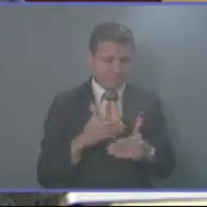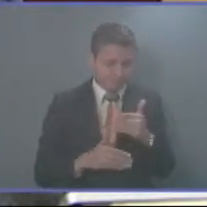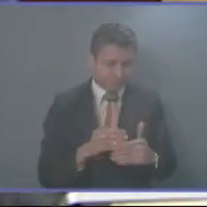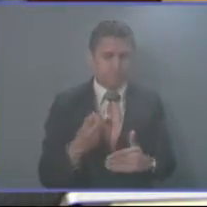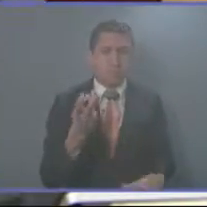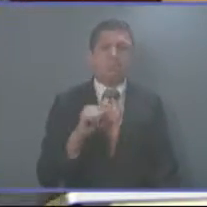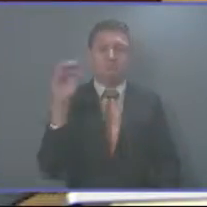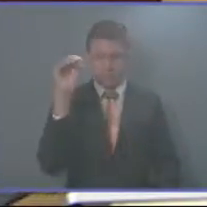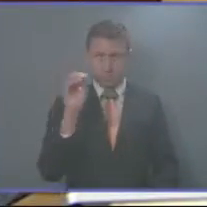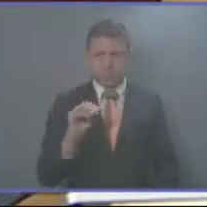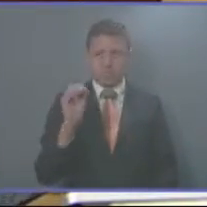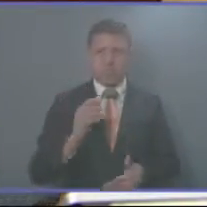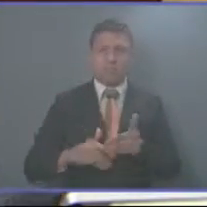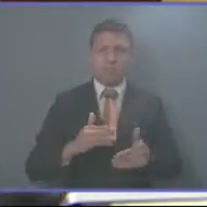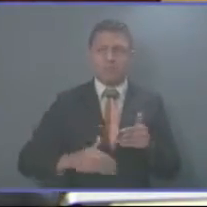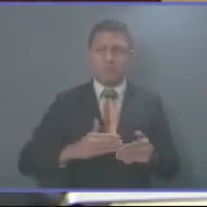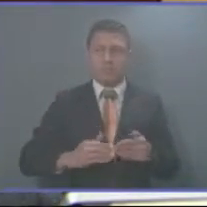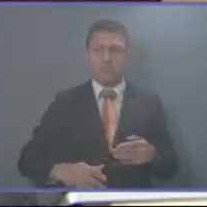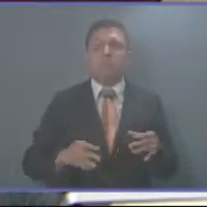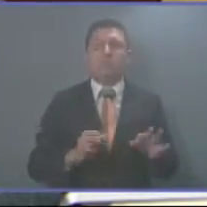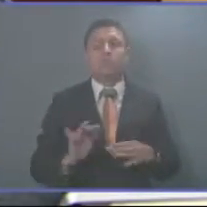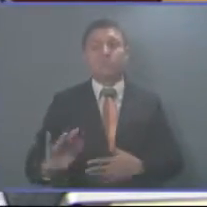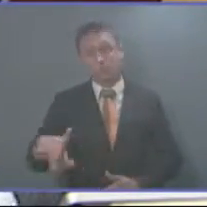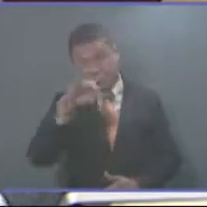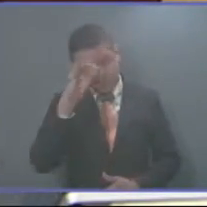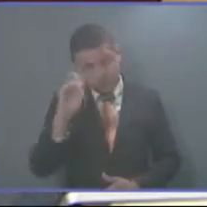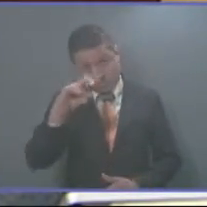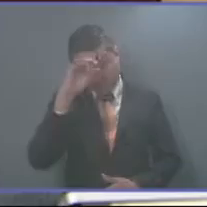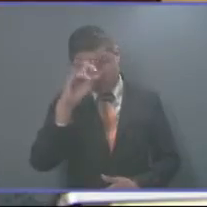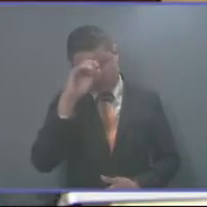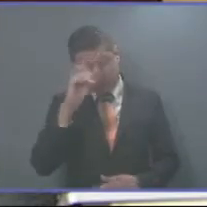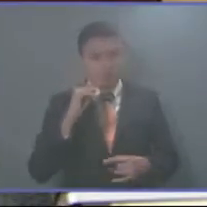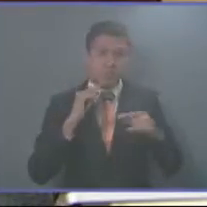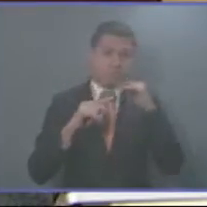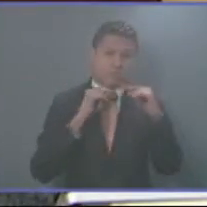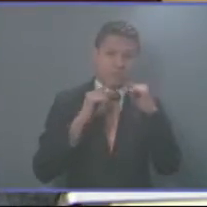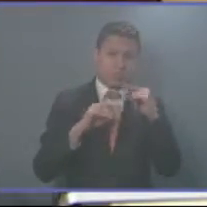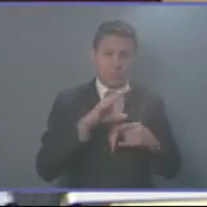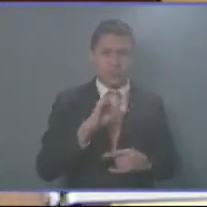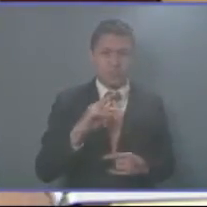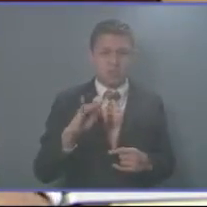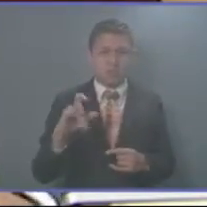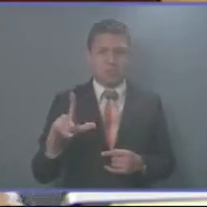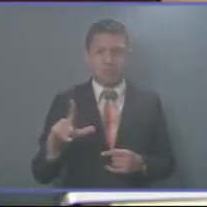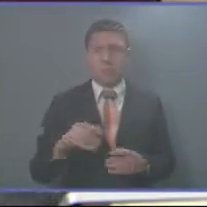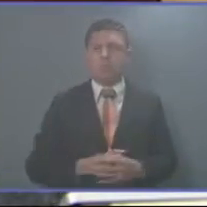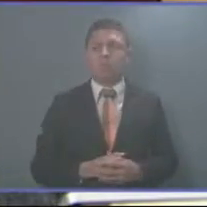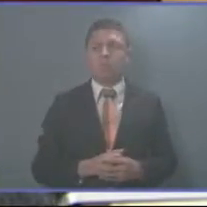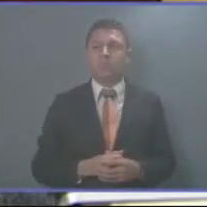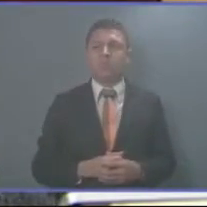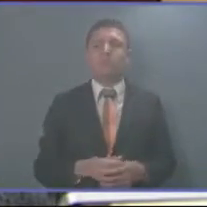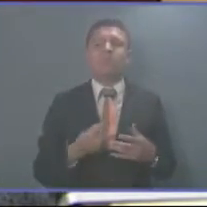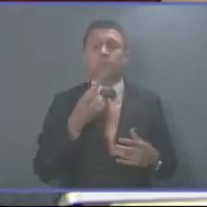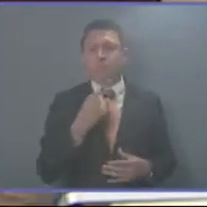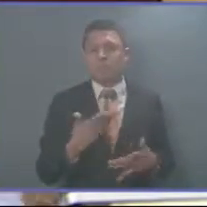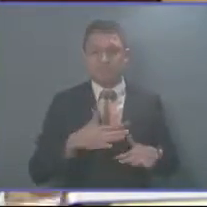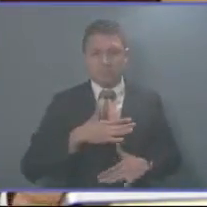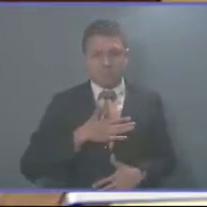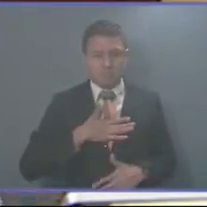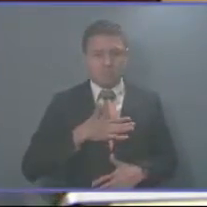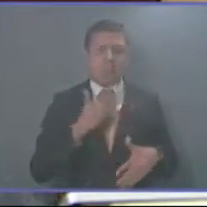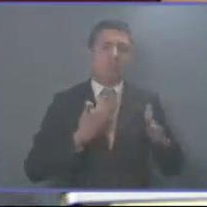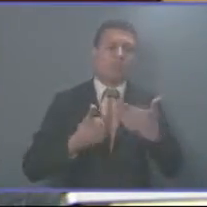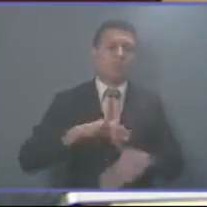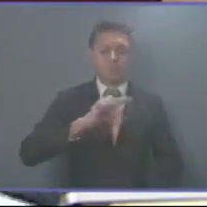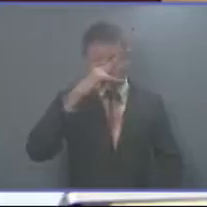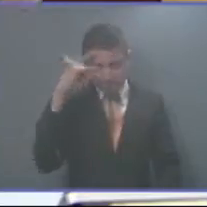incremento de la labor de la Autoridad de Aviación Civil, que conlleva un mayor